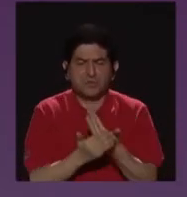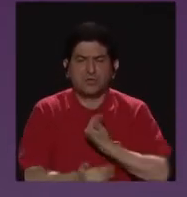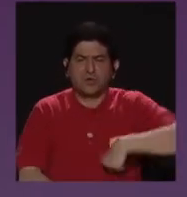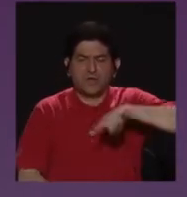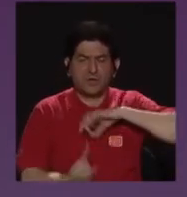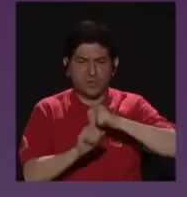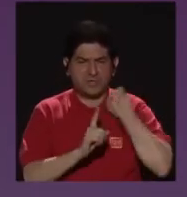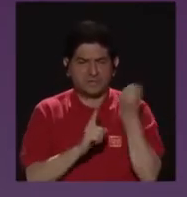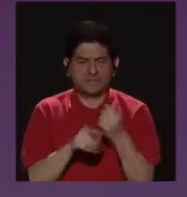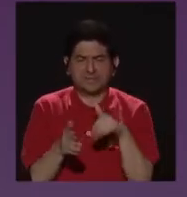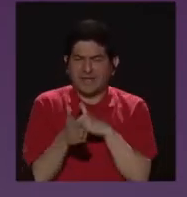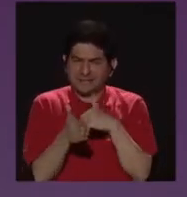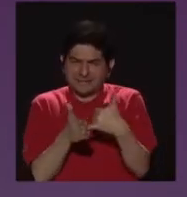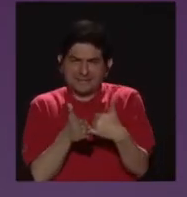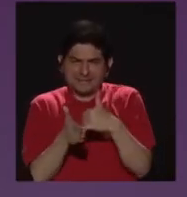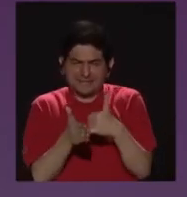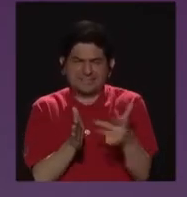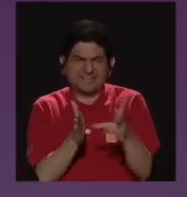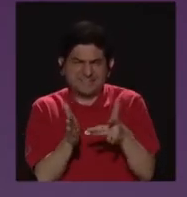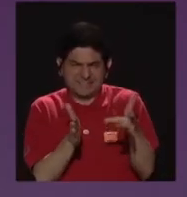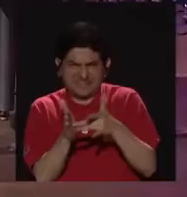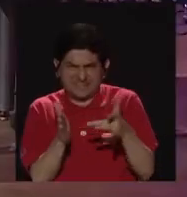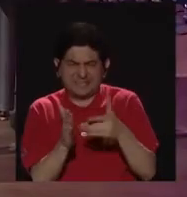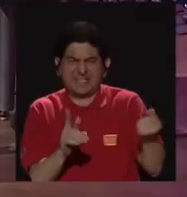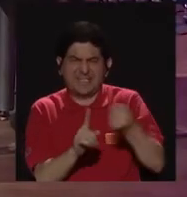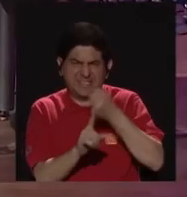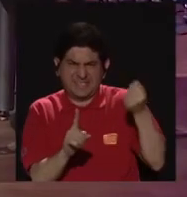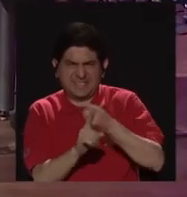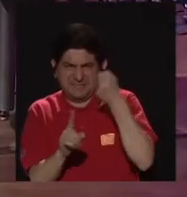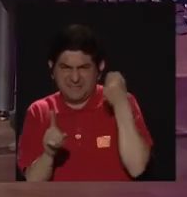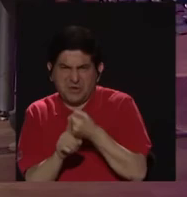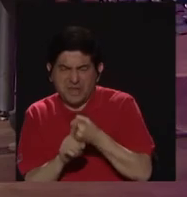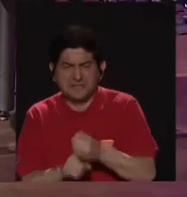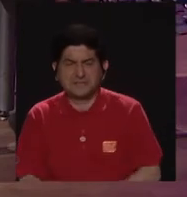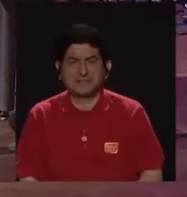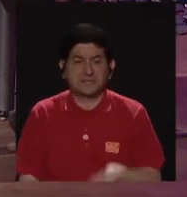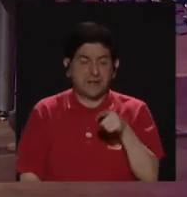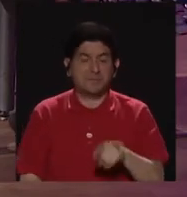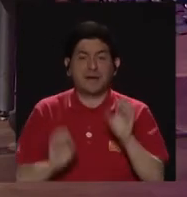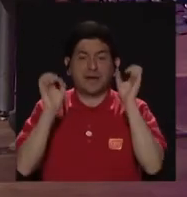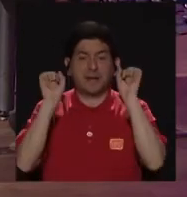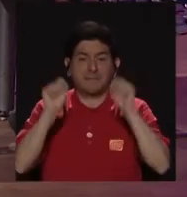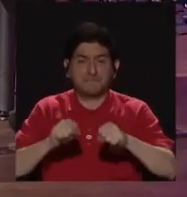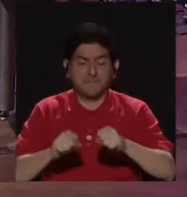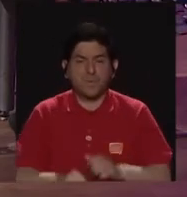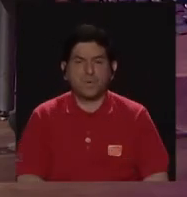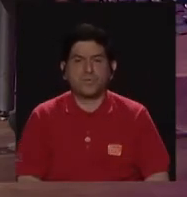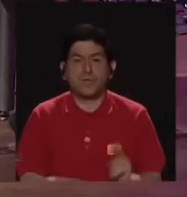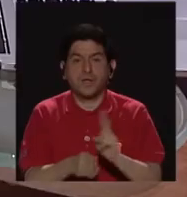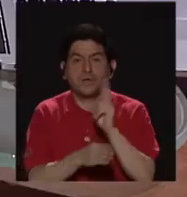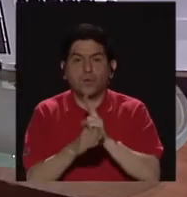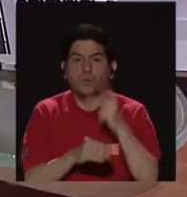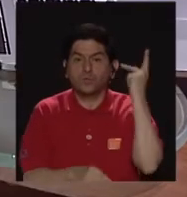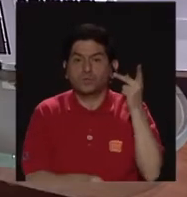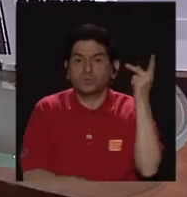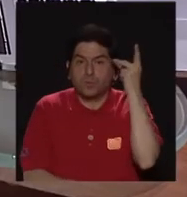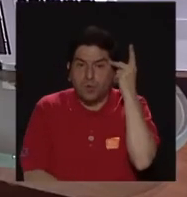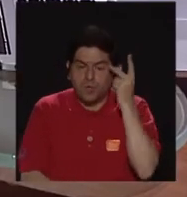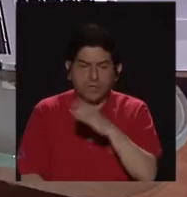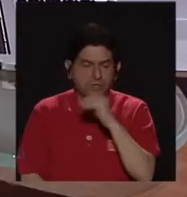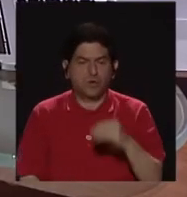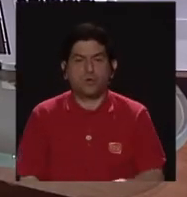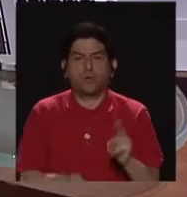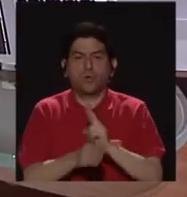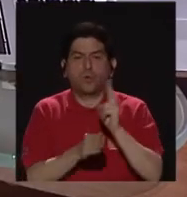vulnerabilidad de explotación y de violencia para agarrarla y tomarla para intereses políticos intereses